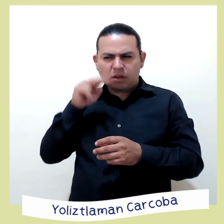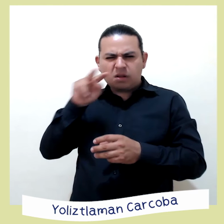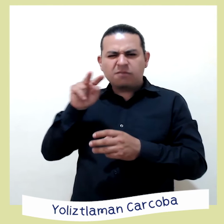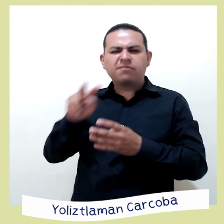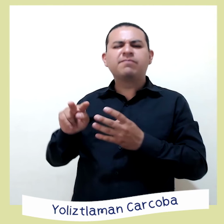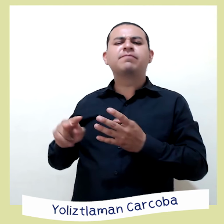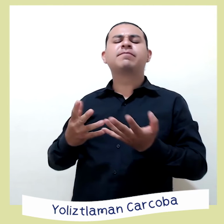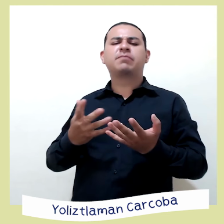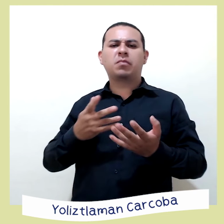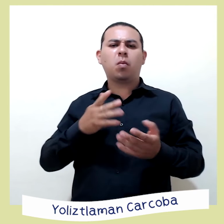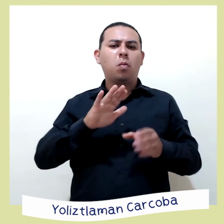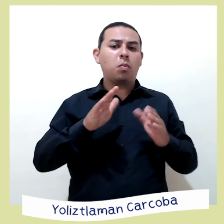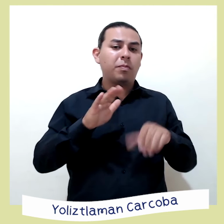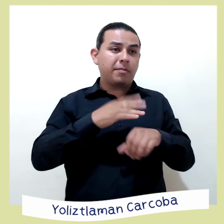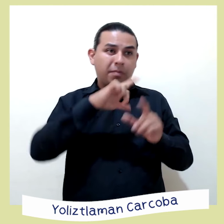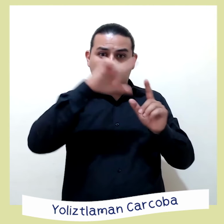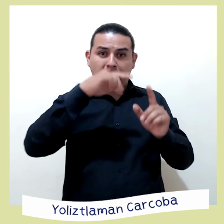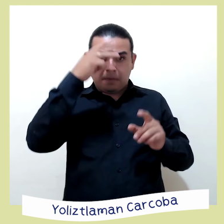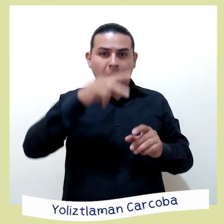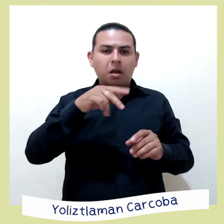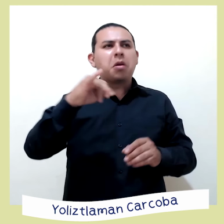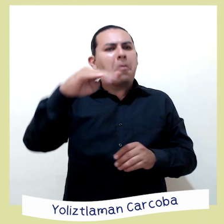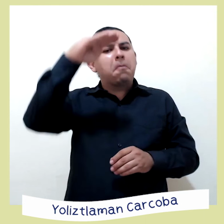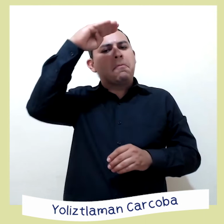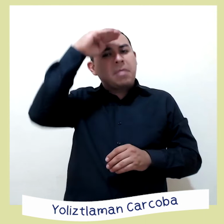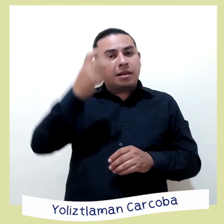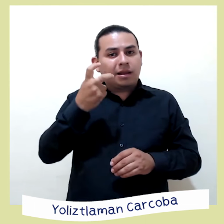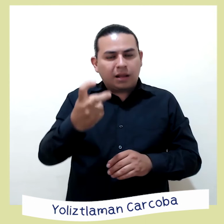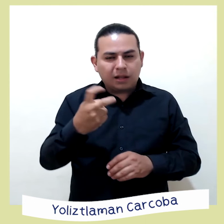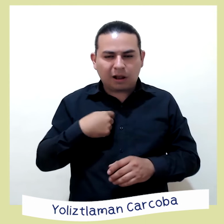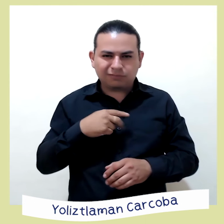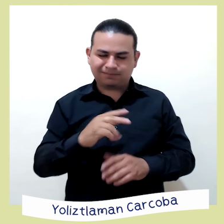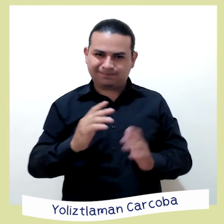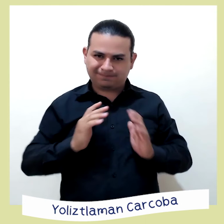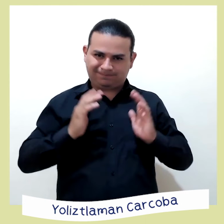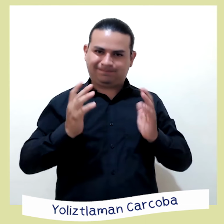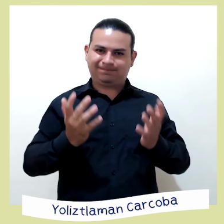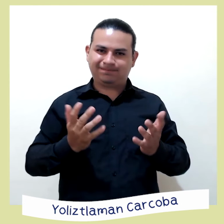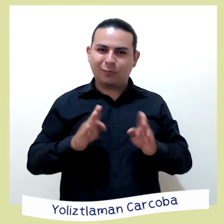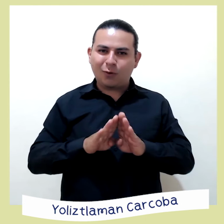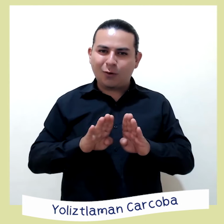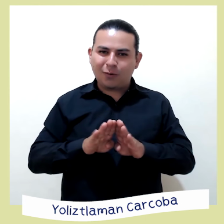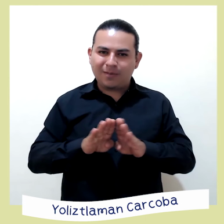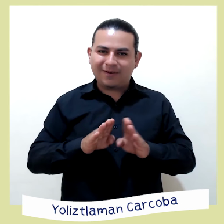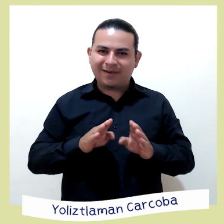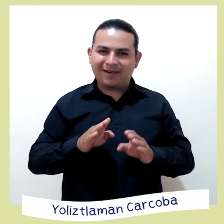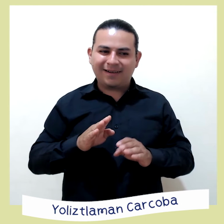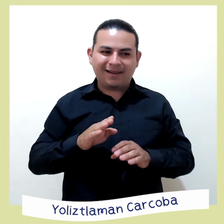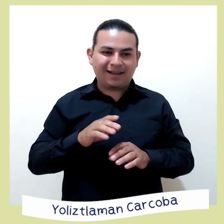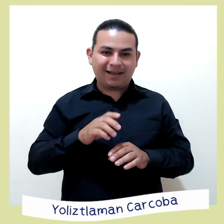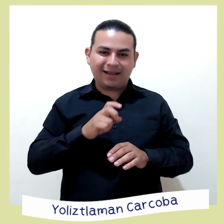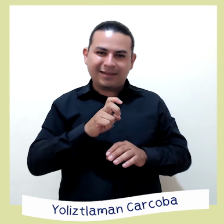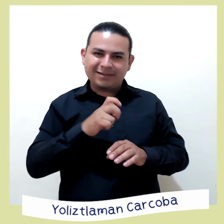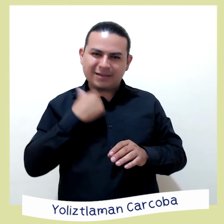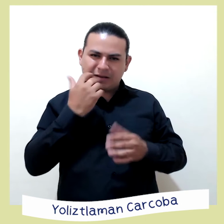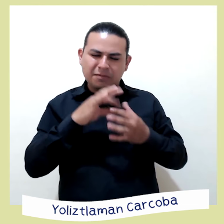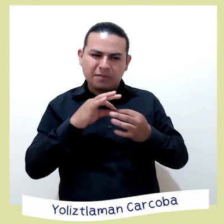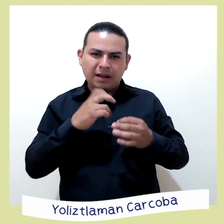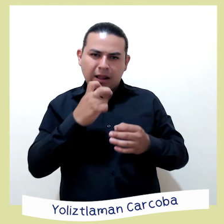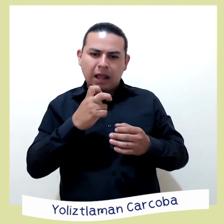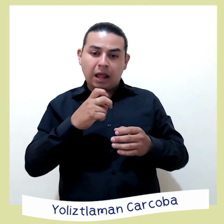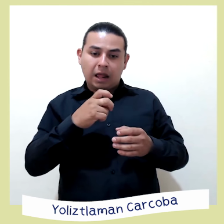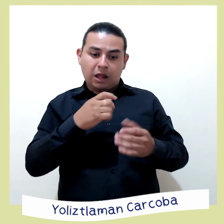más ampliamente generalizados en la población mexicana en particular. Y esto ha venido quizás